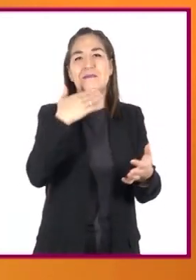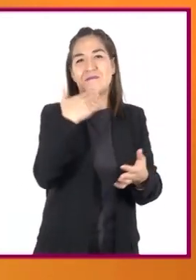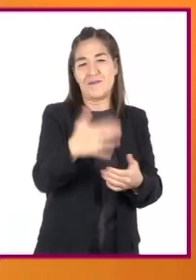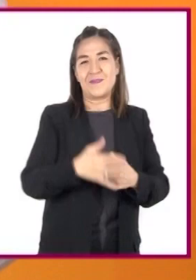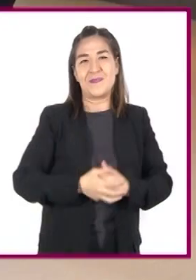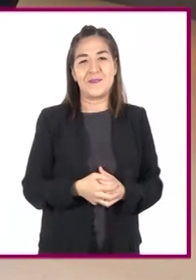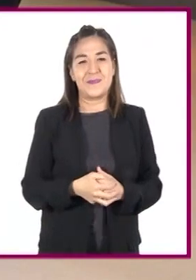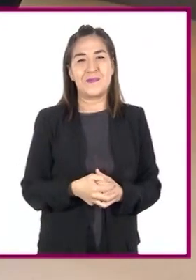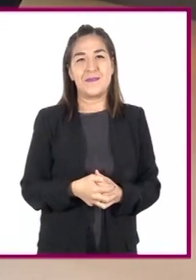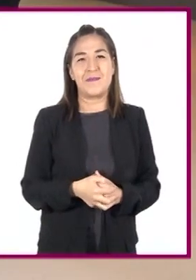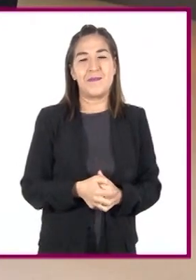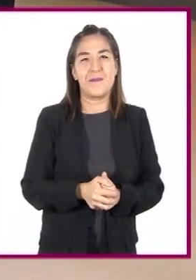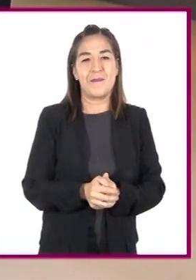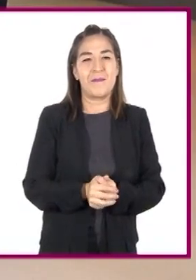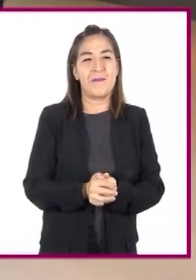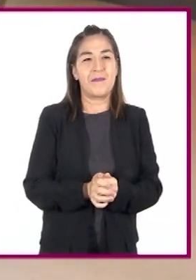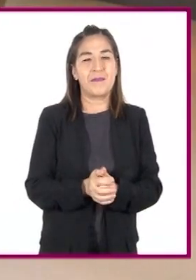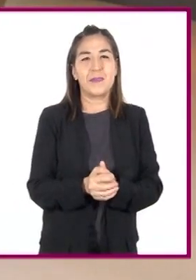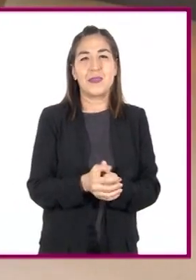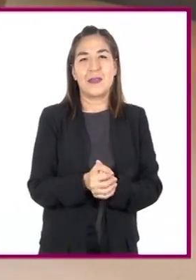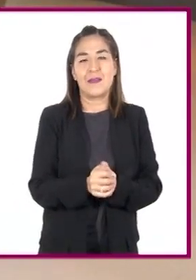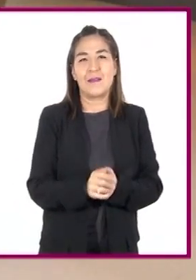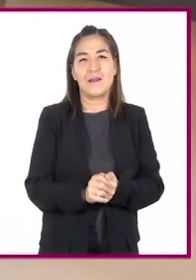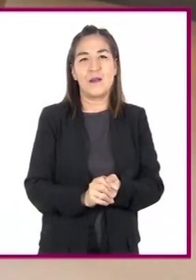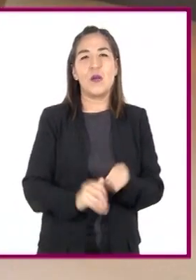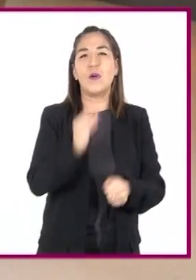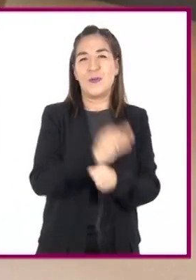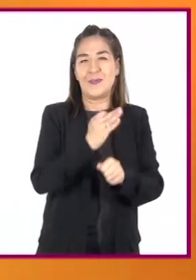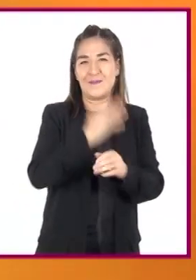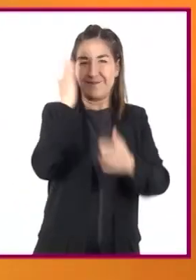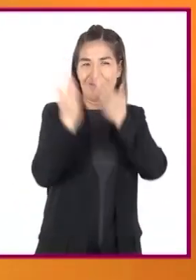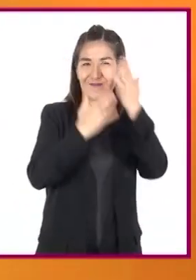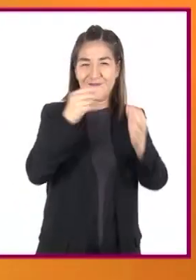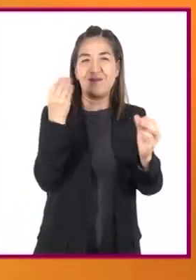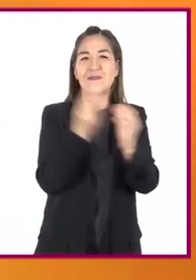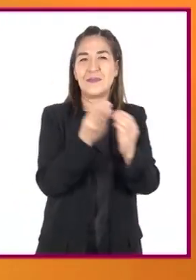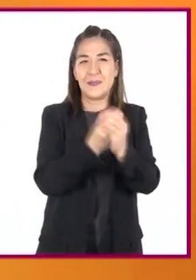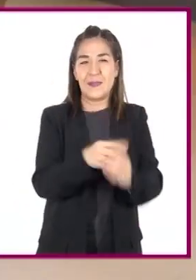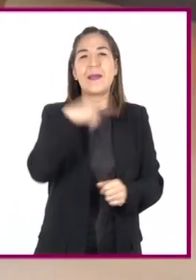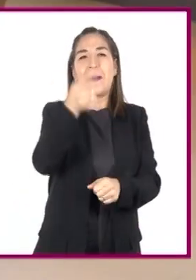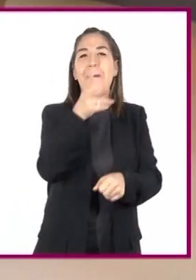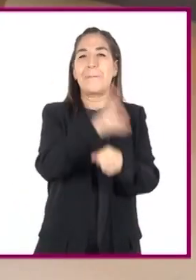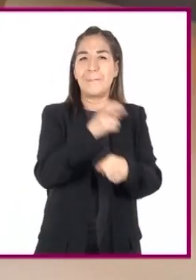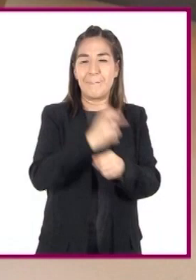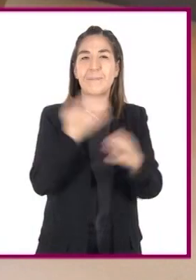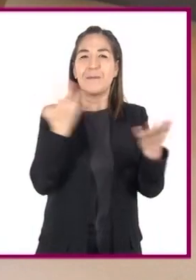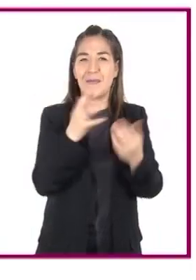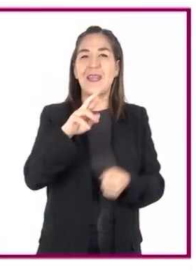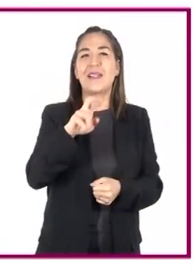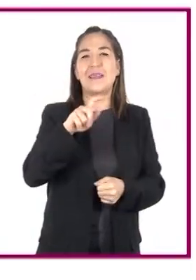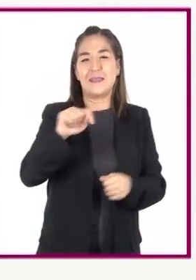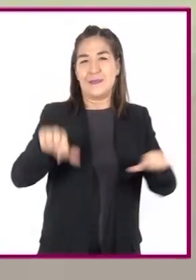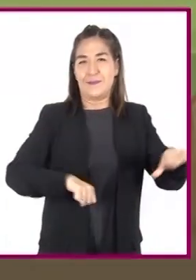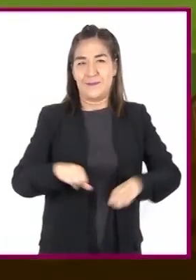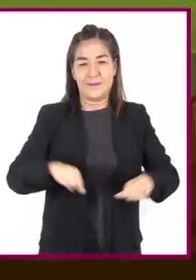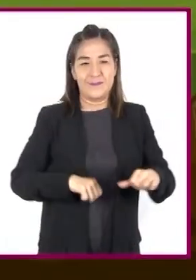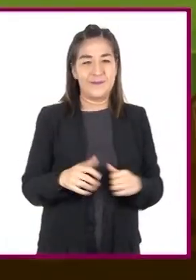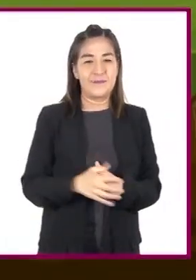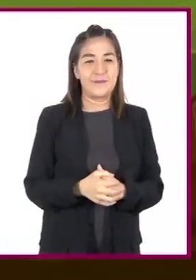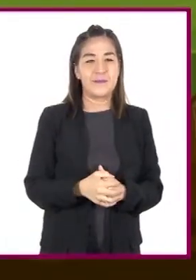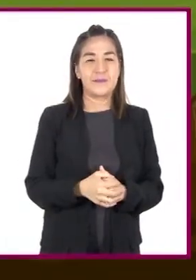excelente lectura. Con base en lo estudiado en esta sesión, los invitamos a realizar el siguiente reto.